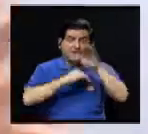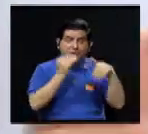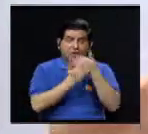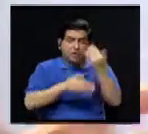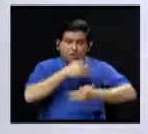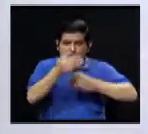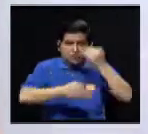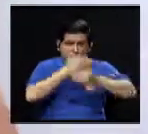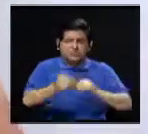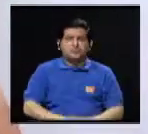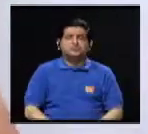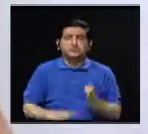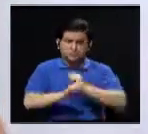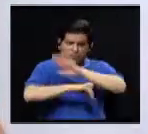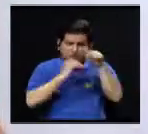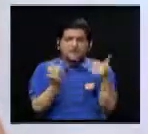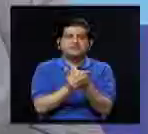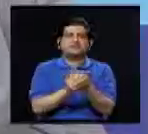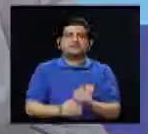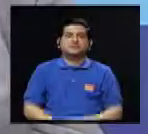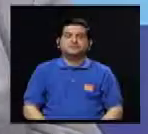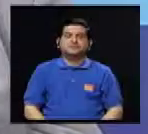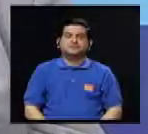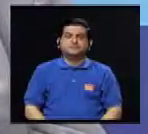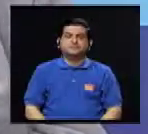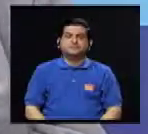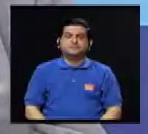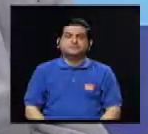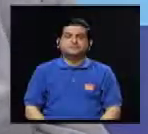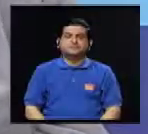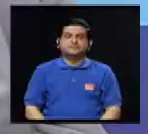proceso hicimos un poco de todo. Sí. Y ese,